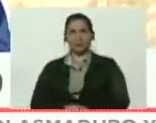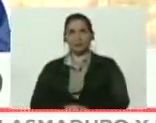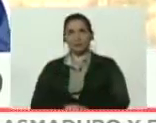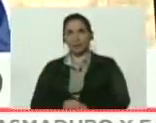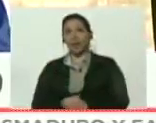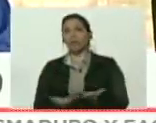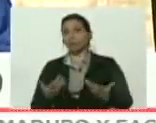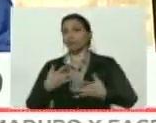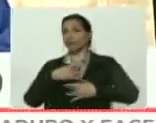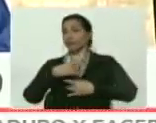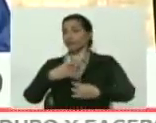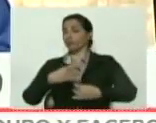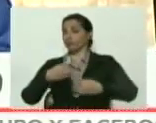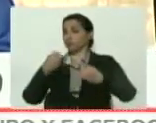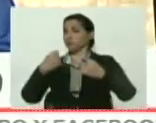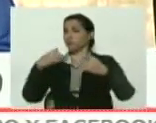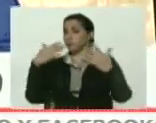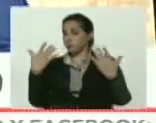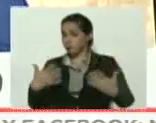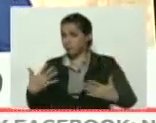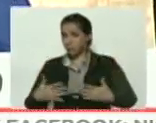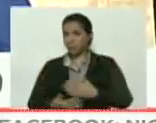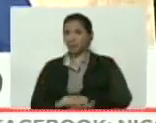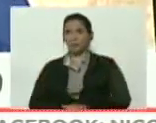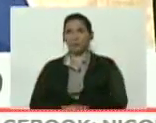Muy interesante.